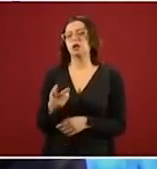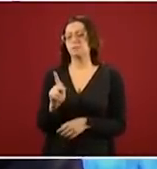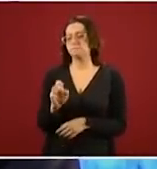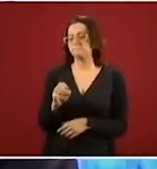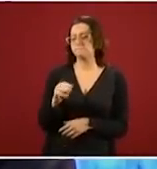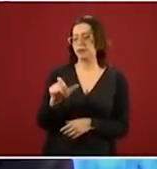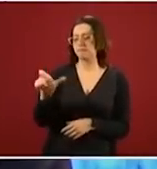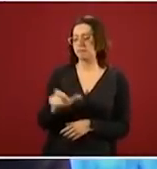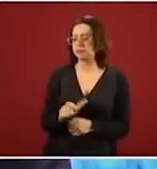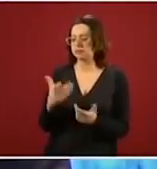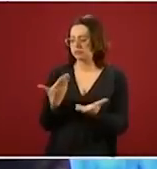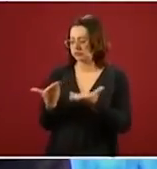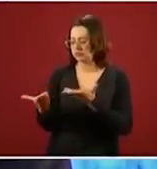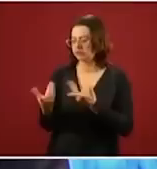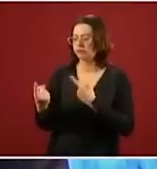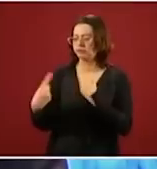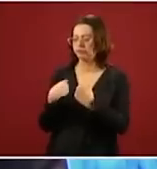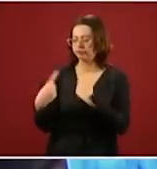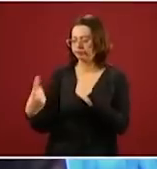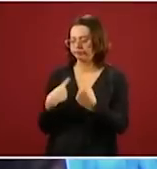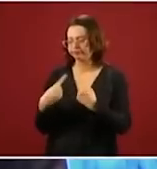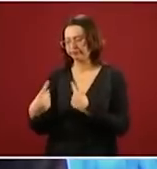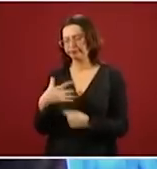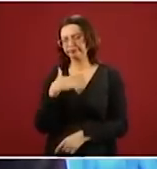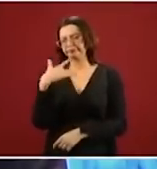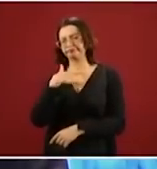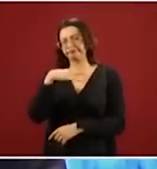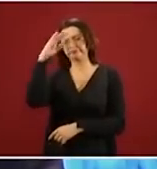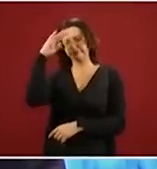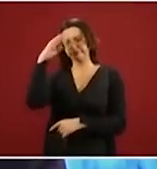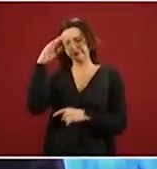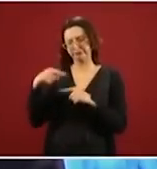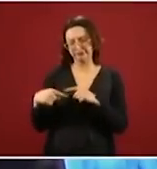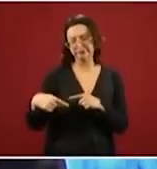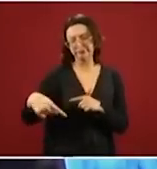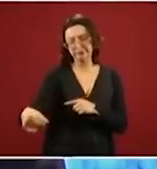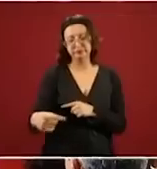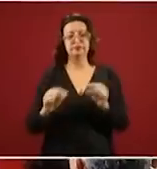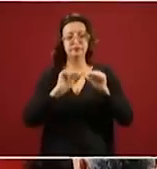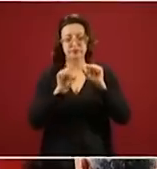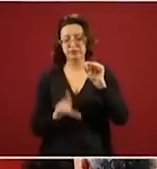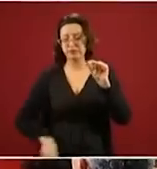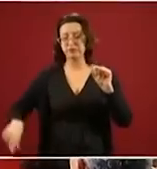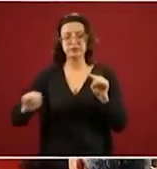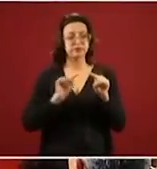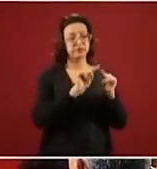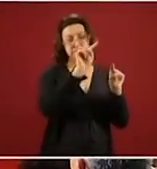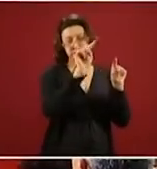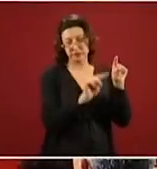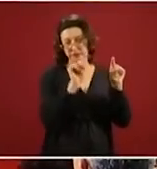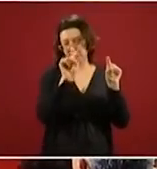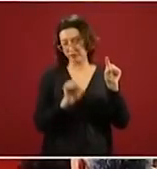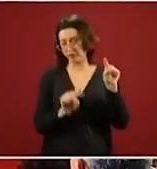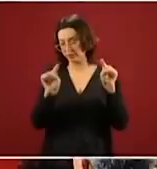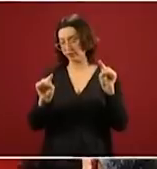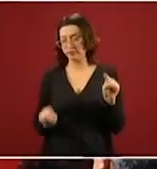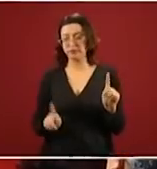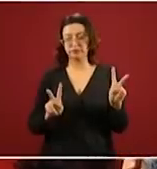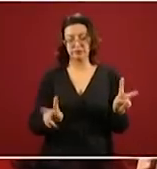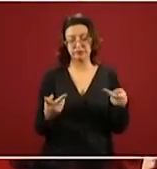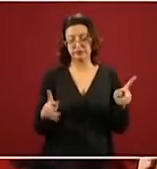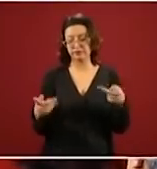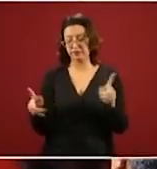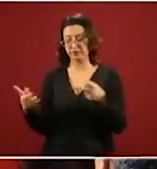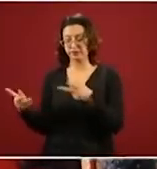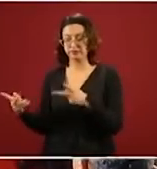que trabajamos con pemex y tomando en cuenta el promedio de todos los puntos de distribución que los conocen por las siglas de